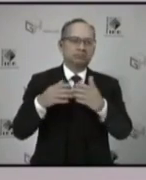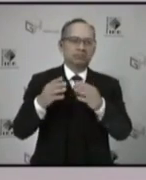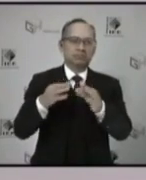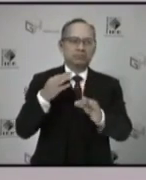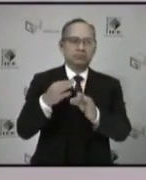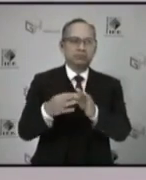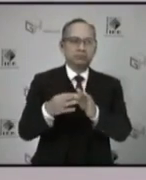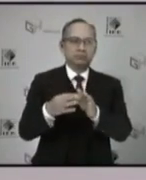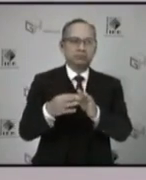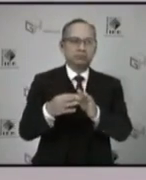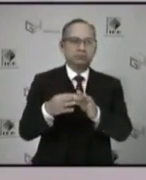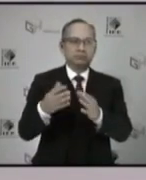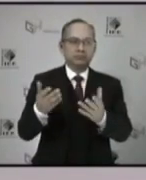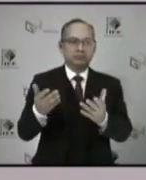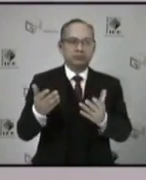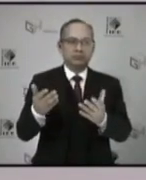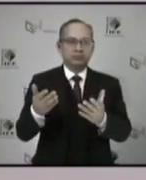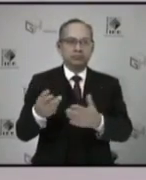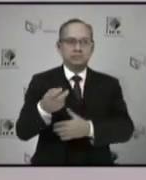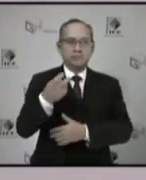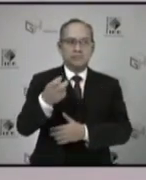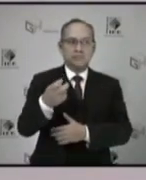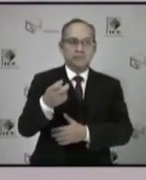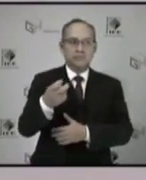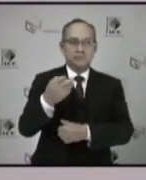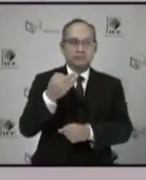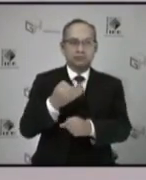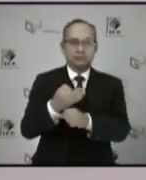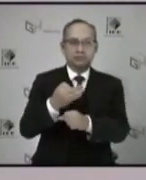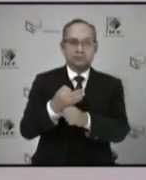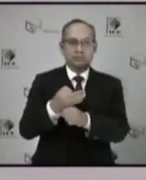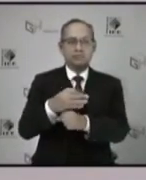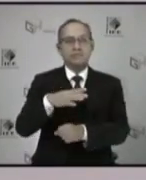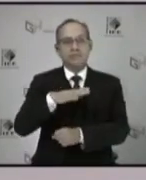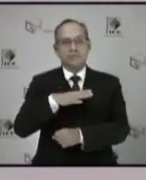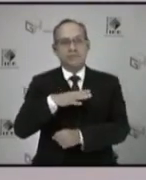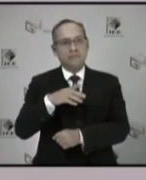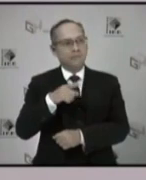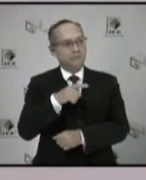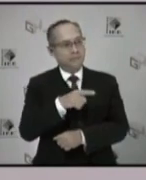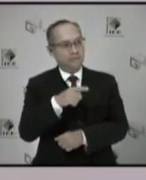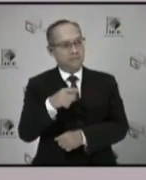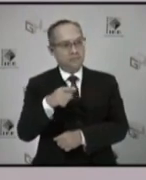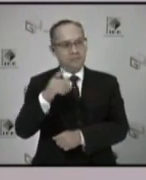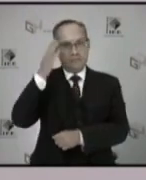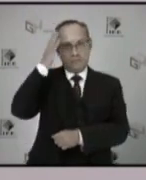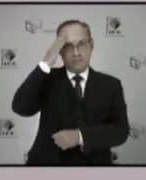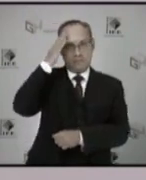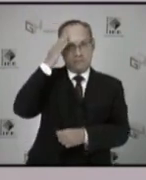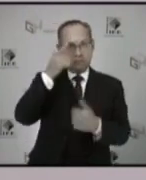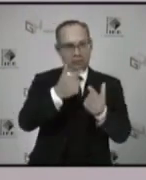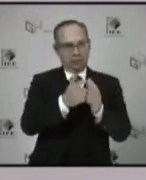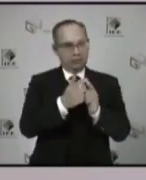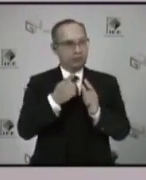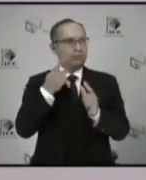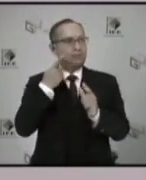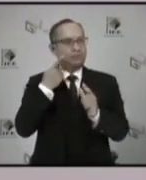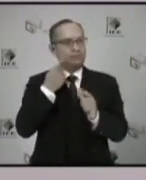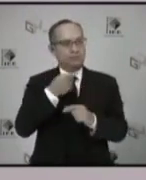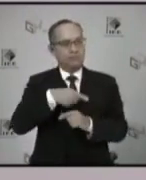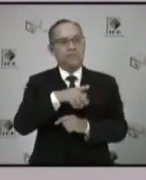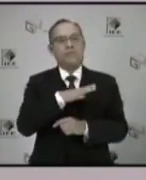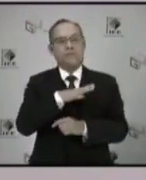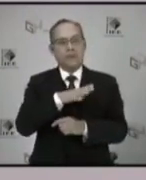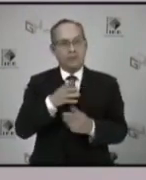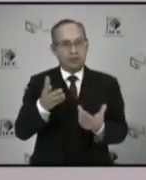Y repito, qué bueno que están aquí dirigentes de partidos políticos. Y qué mejor que